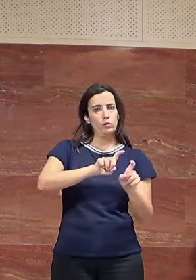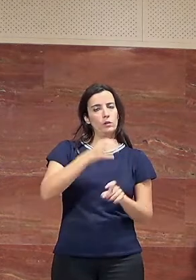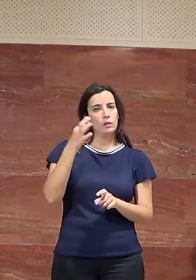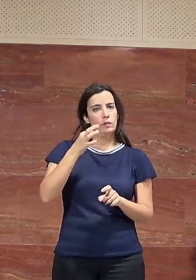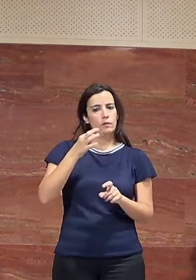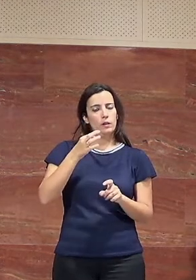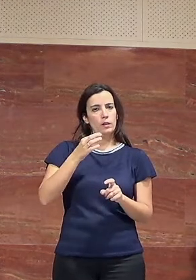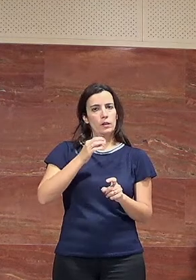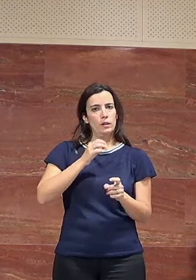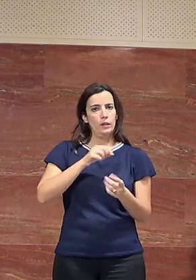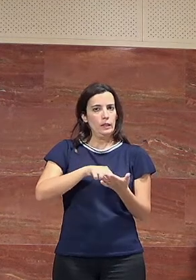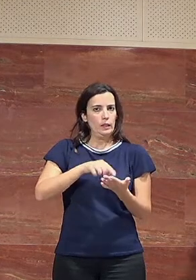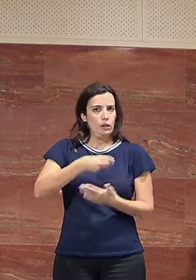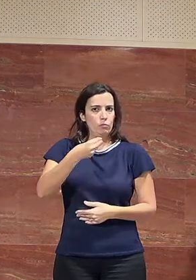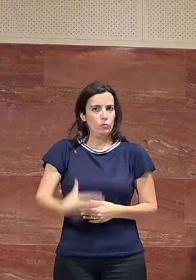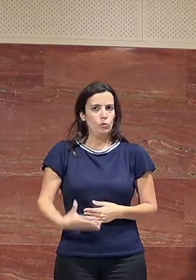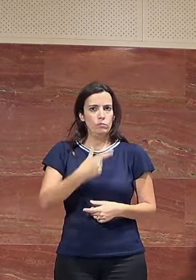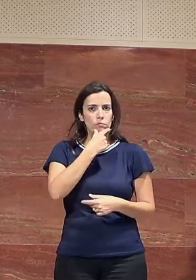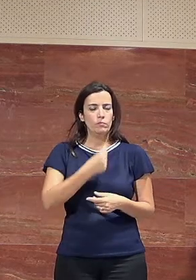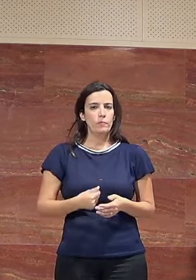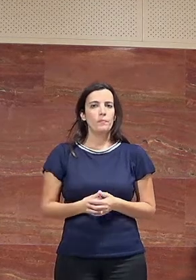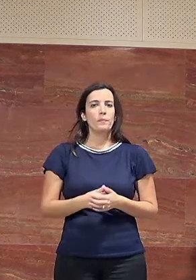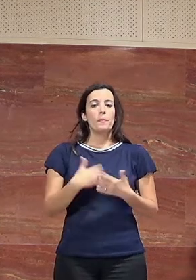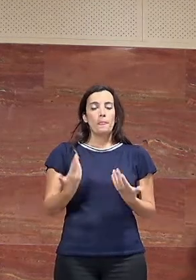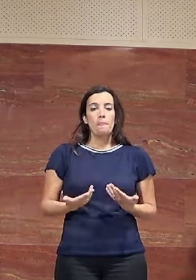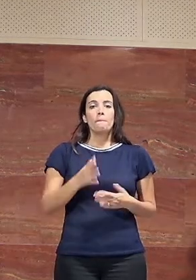cuidados. Bueno, pues de todo ese análisis